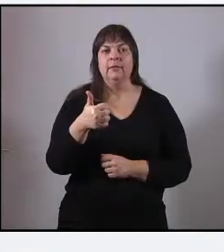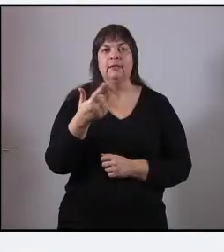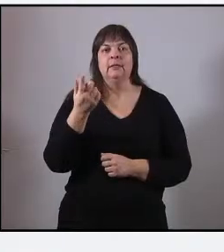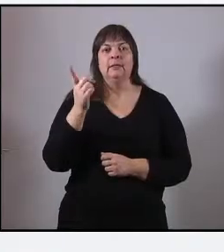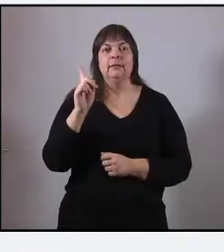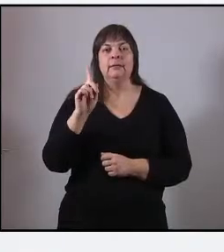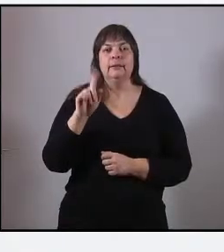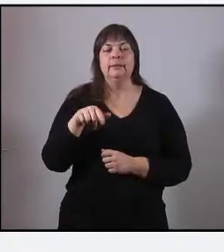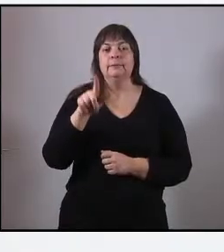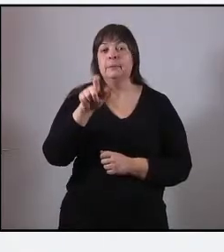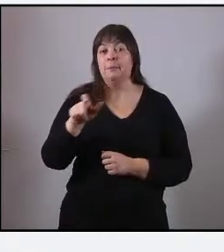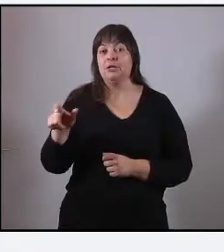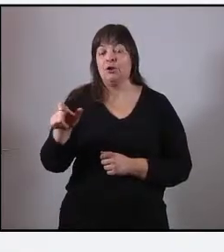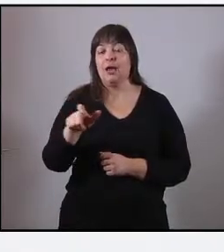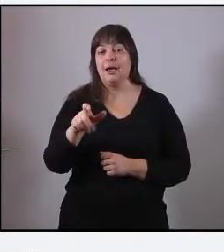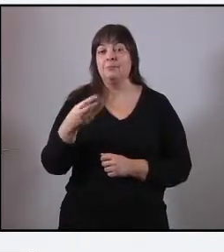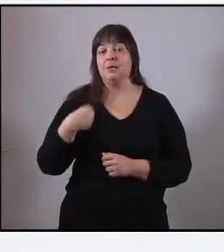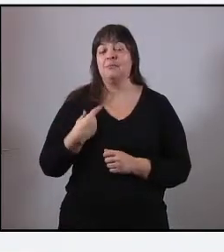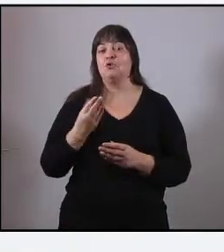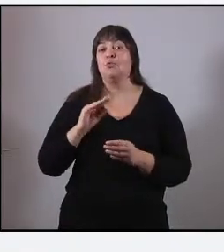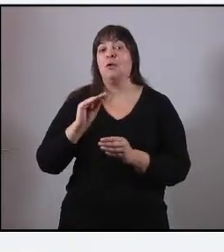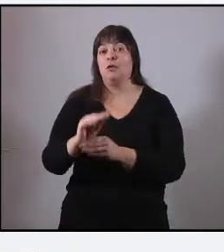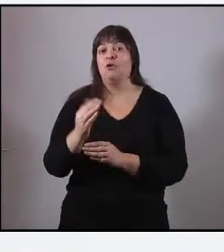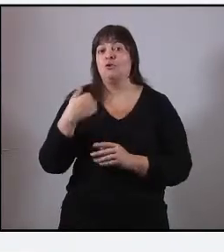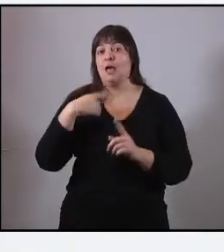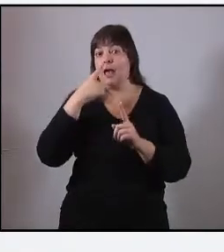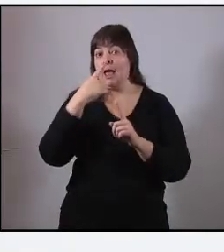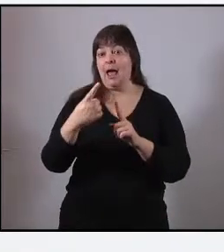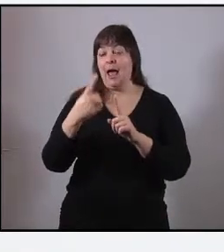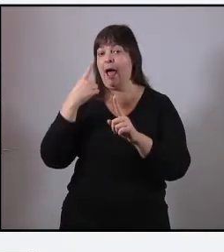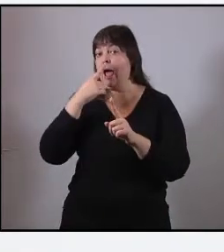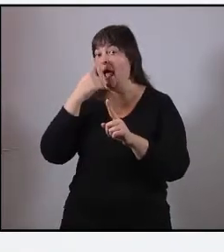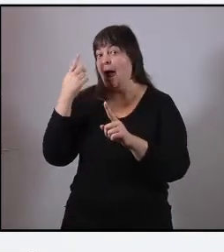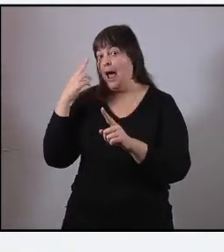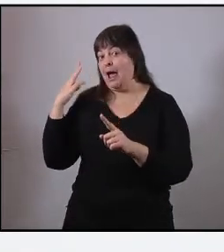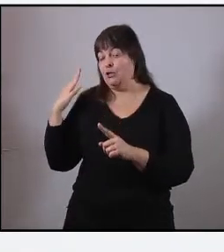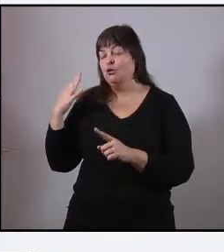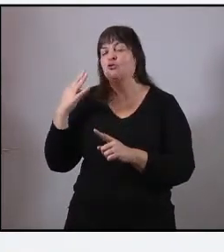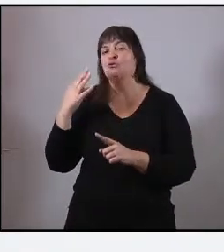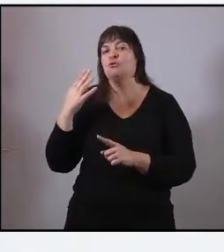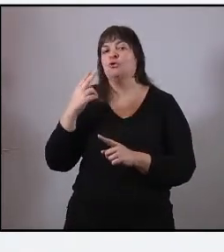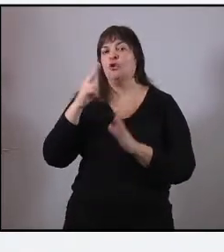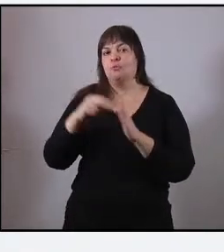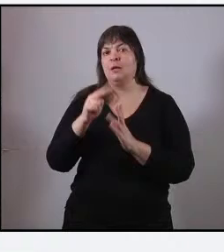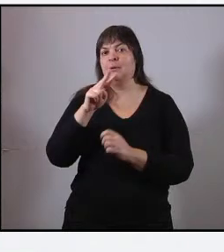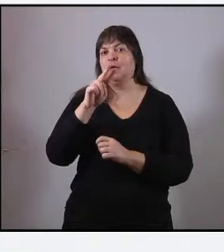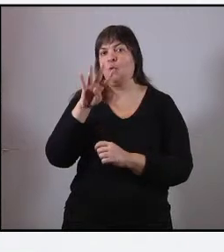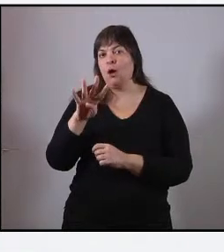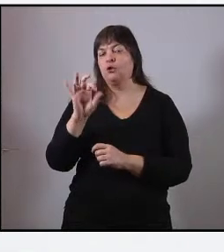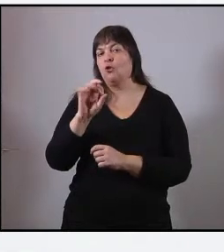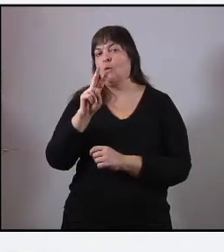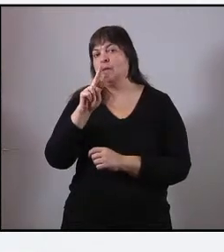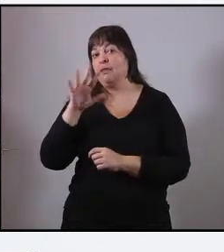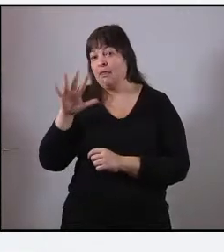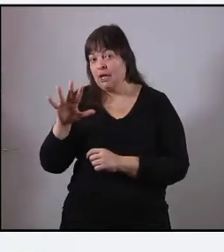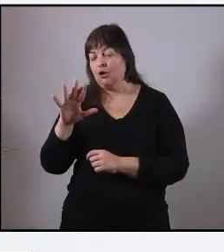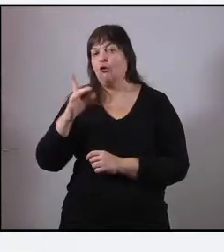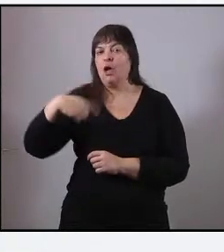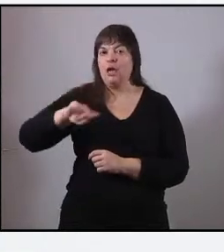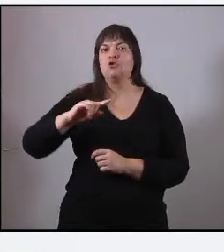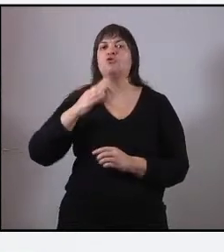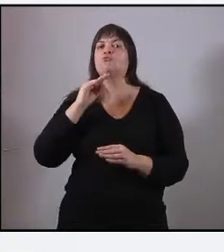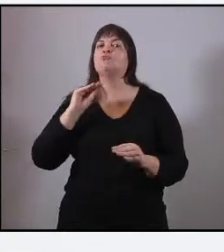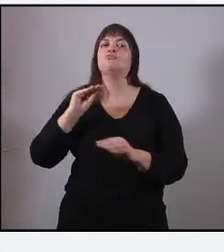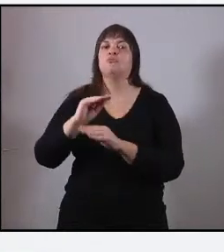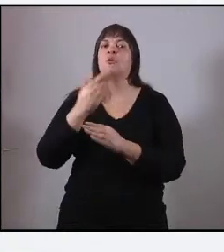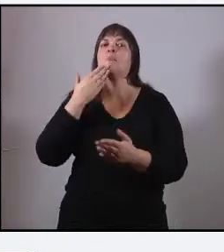personas que hayan recibido estas ayudas en anualidades anteriores, en 2024 o en 2025, pueden volver